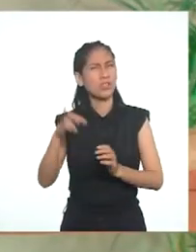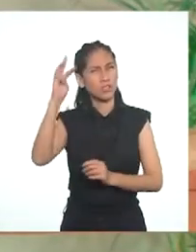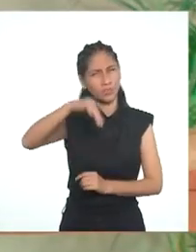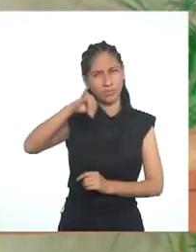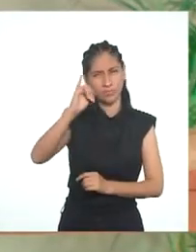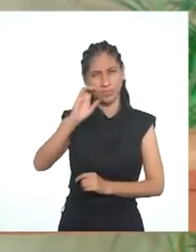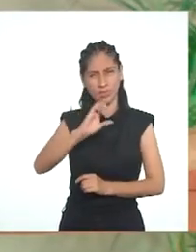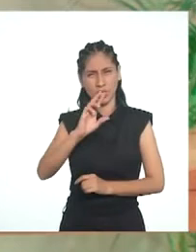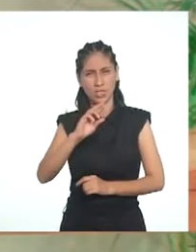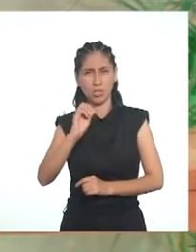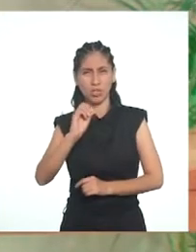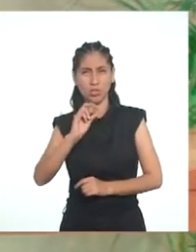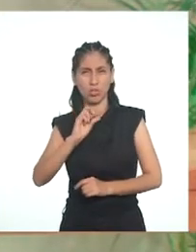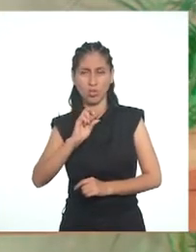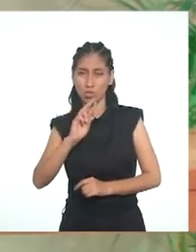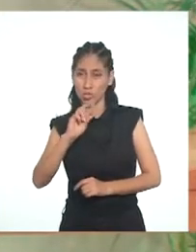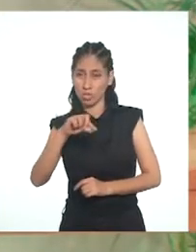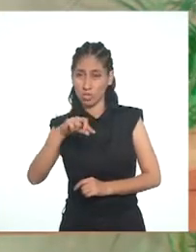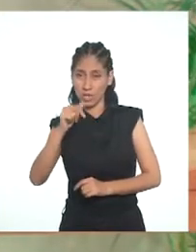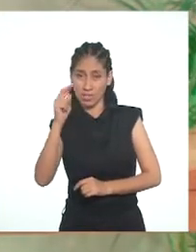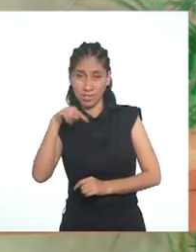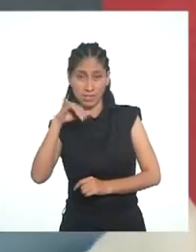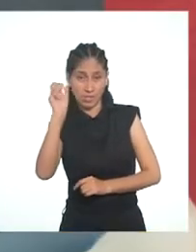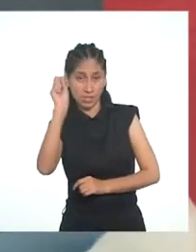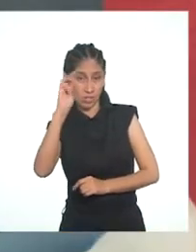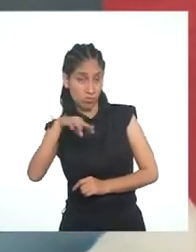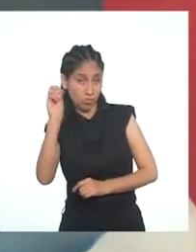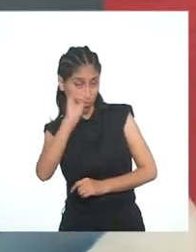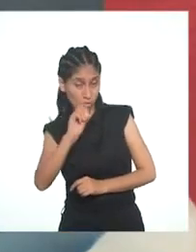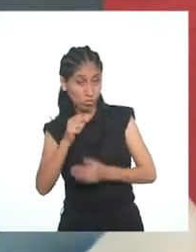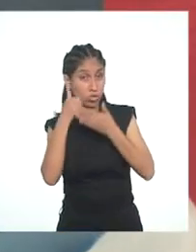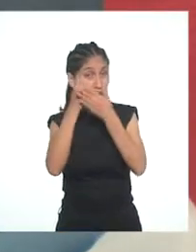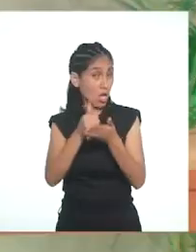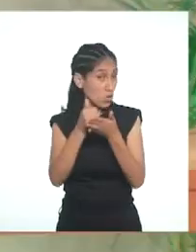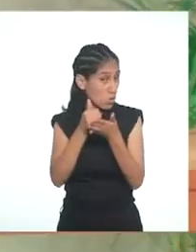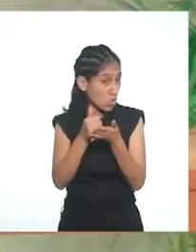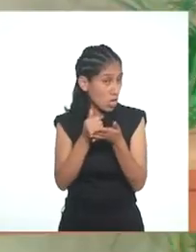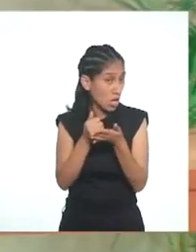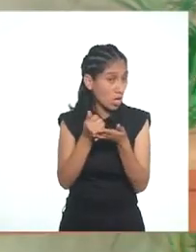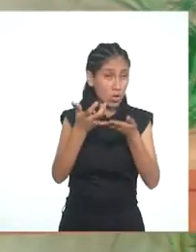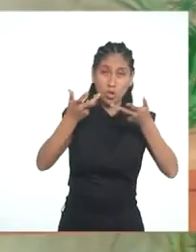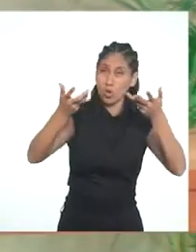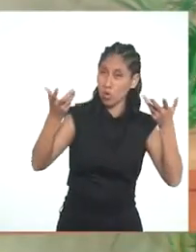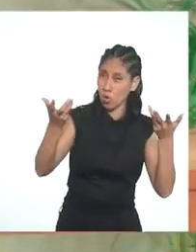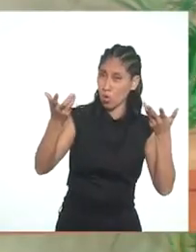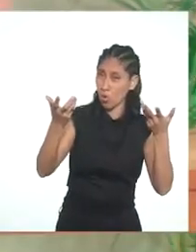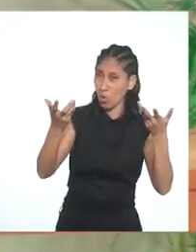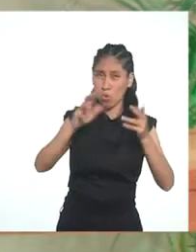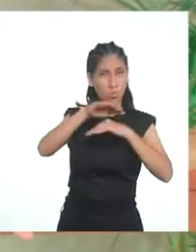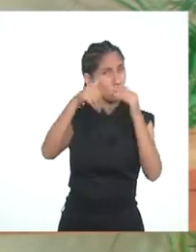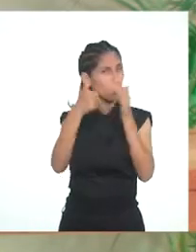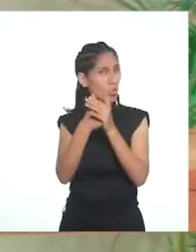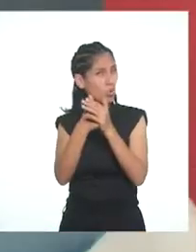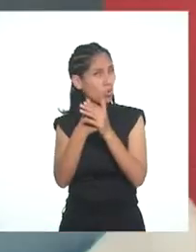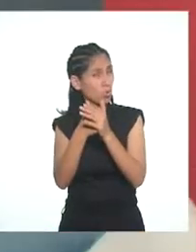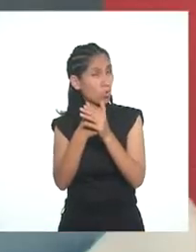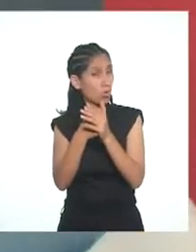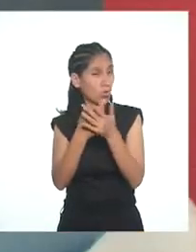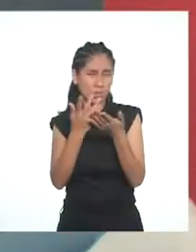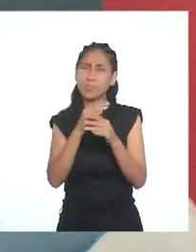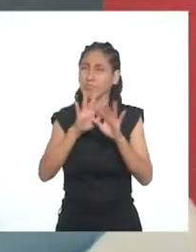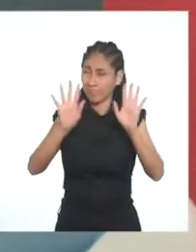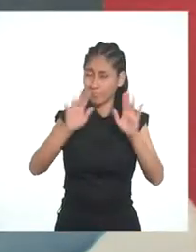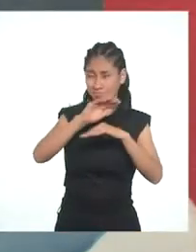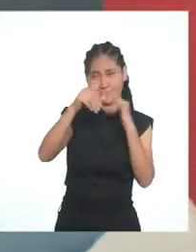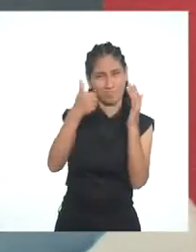¿Los microorganismos son necesarios, beneficiosos, perjudiciales o todas las anteriores?